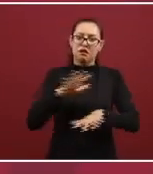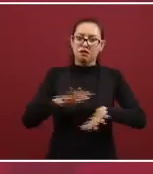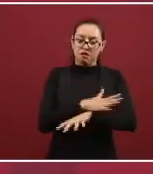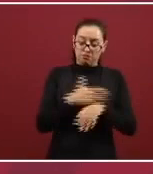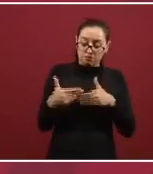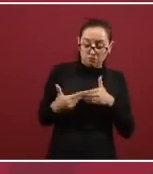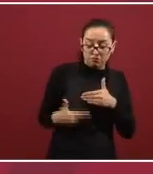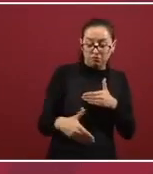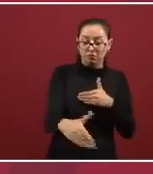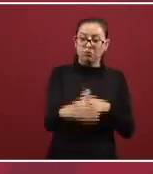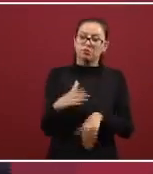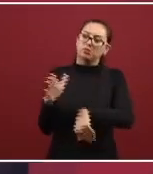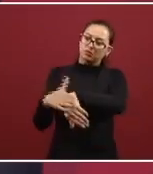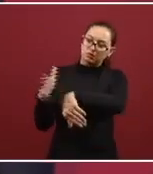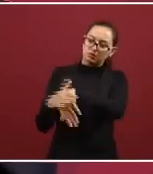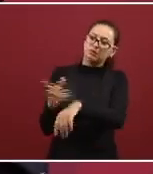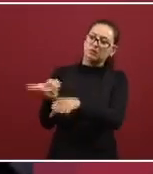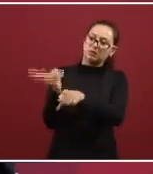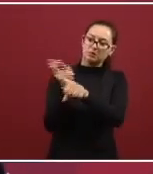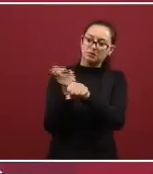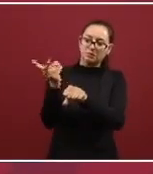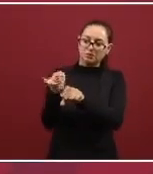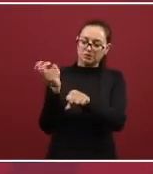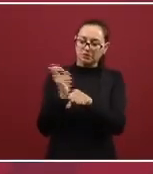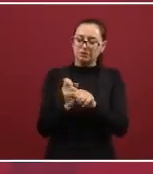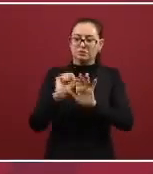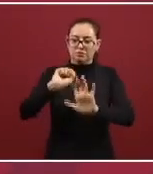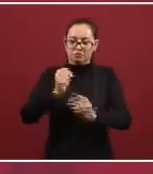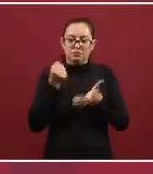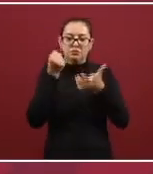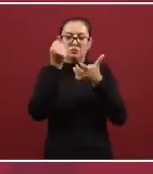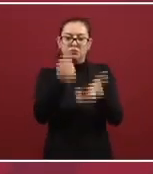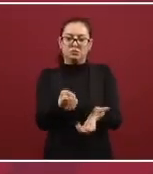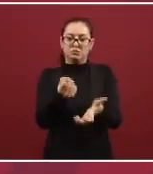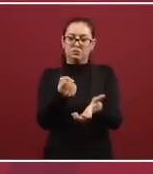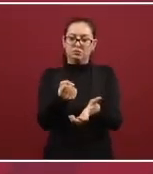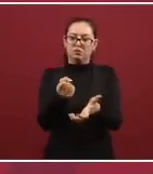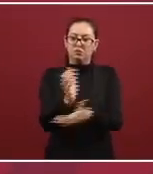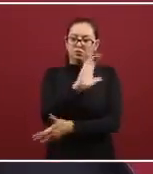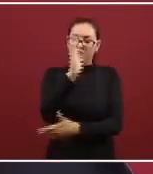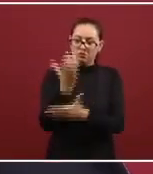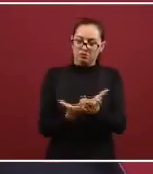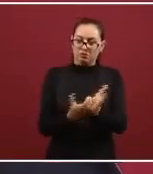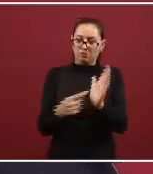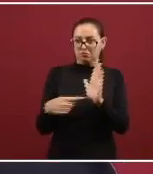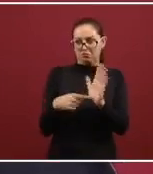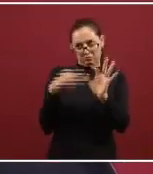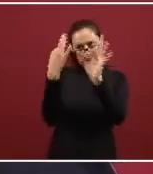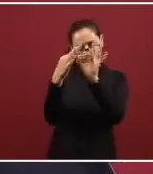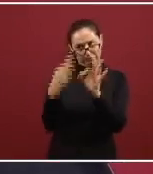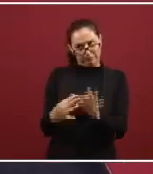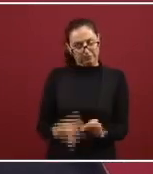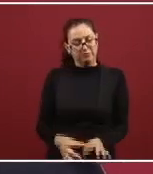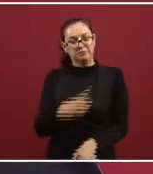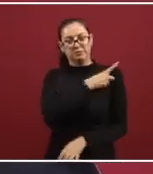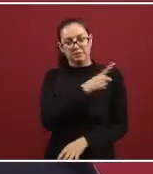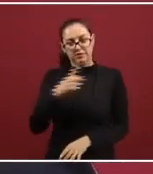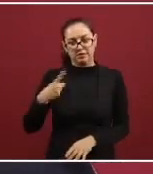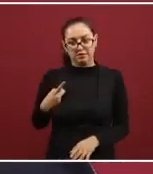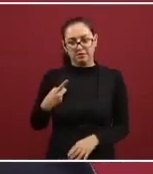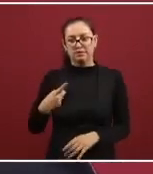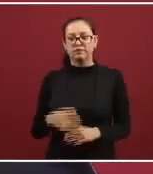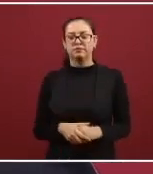que inviertan y se cumpla con esos compromisos.